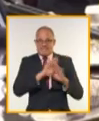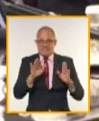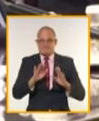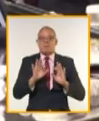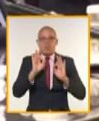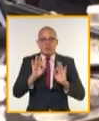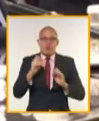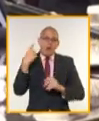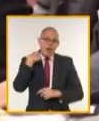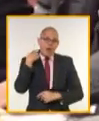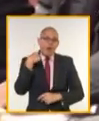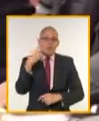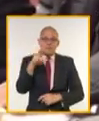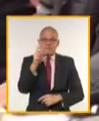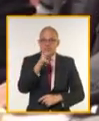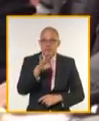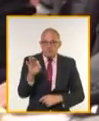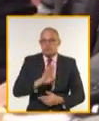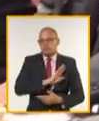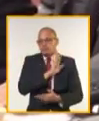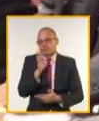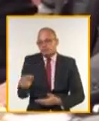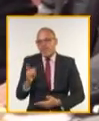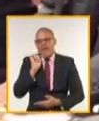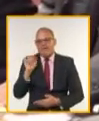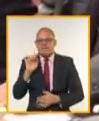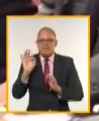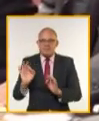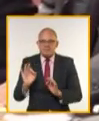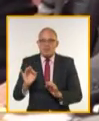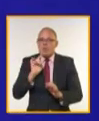en 2018, cuando se sumó a la iniciativa